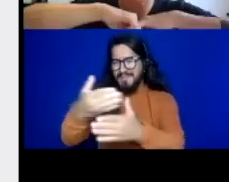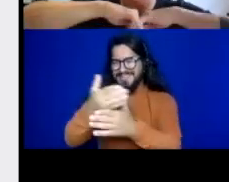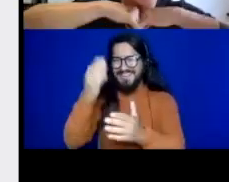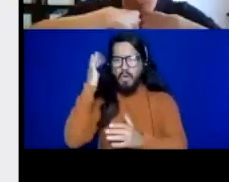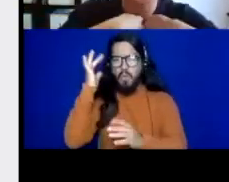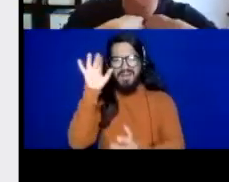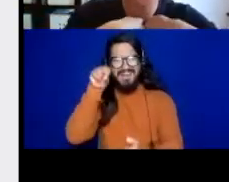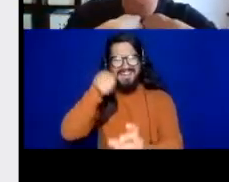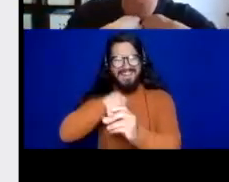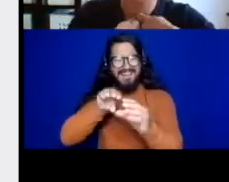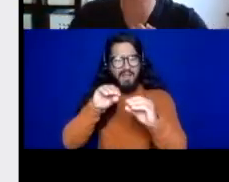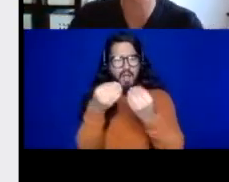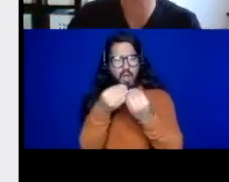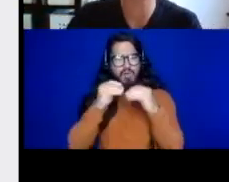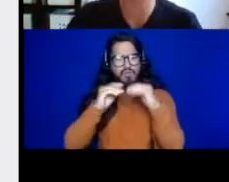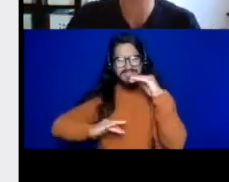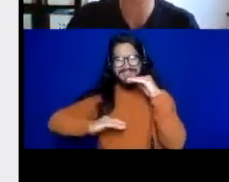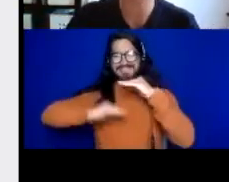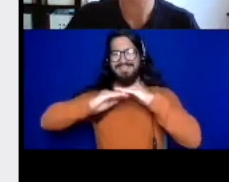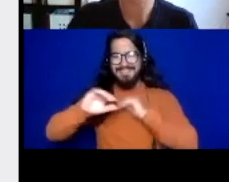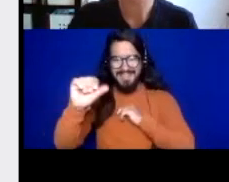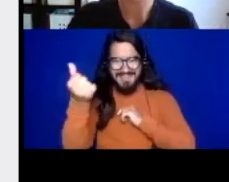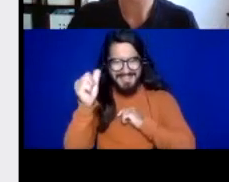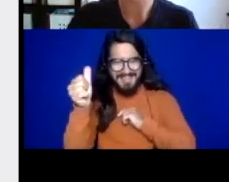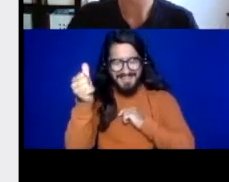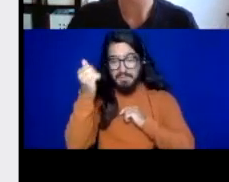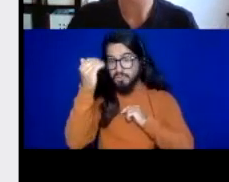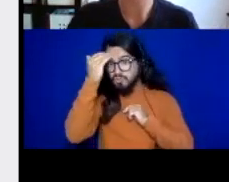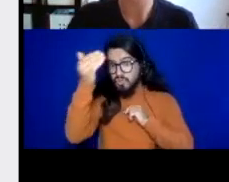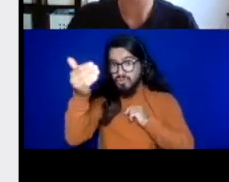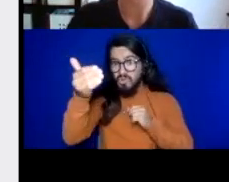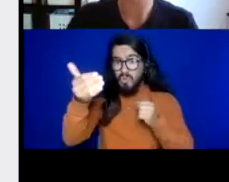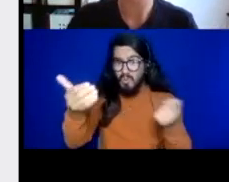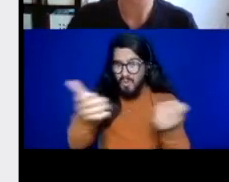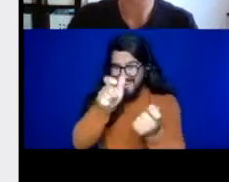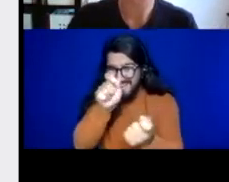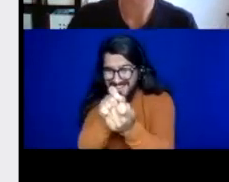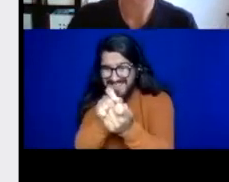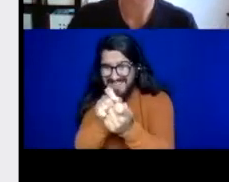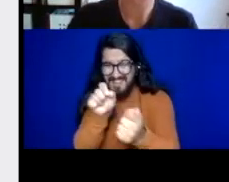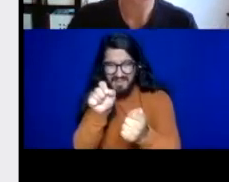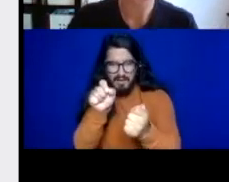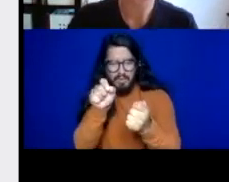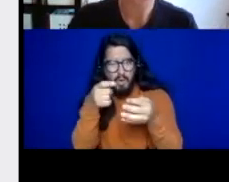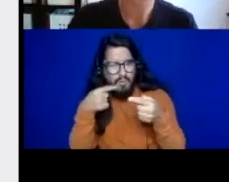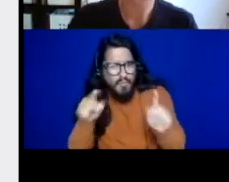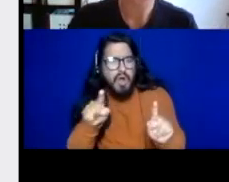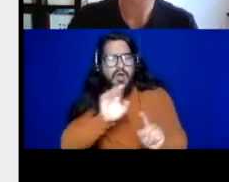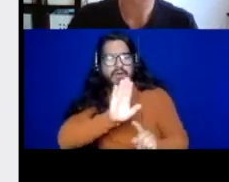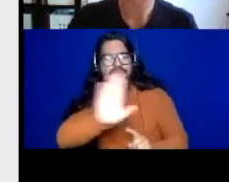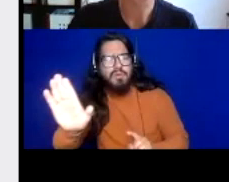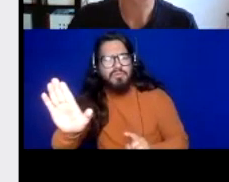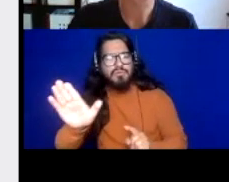por qué dentro de la organización ustedes están en 10 y qué está funcionando para ustedes? Y si puedes compartir otras prácticas.